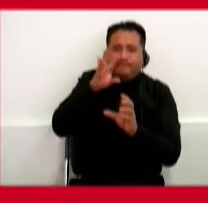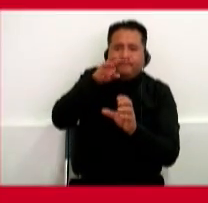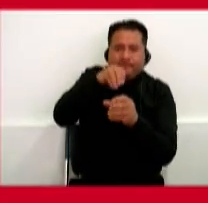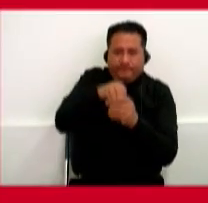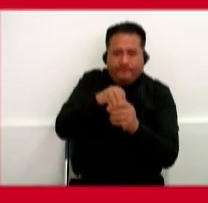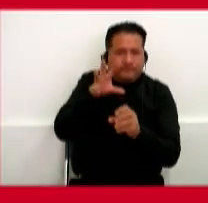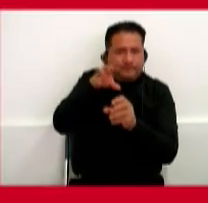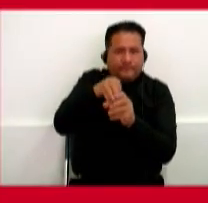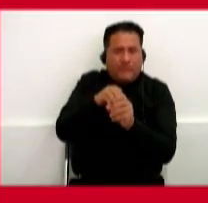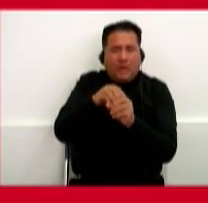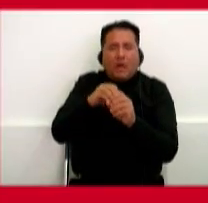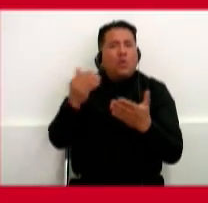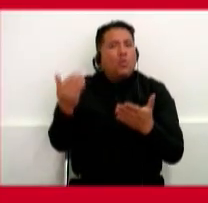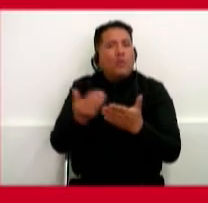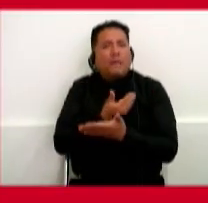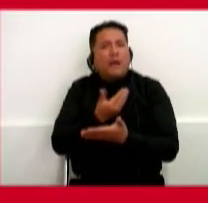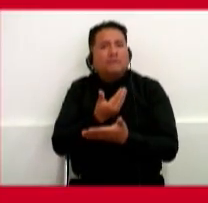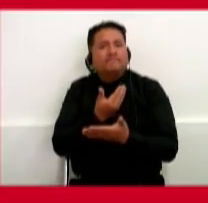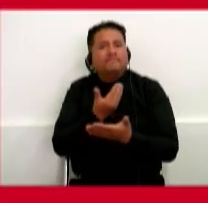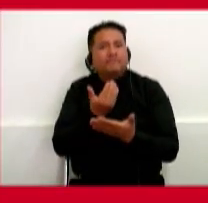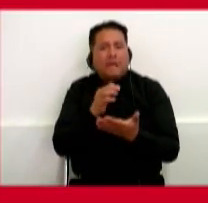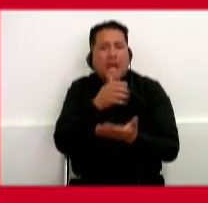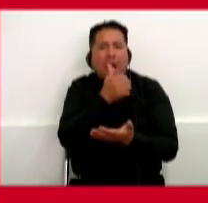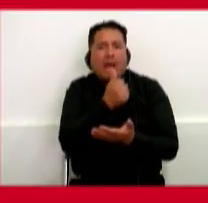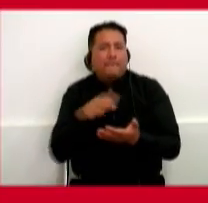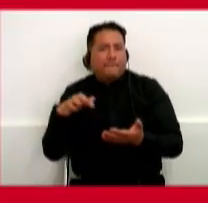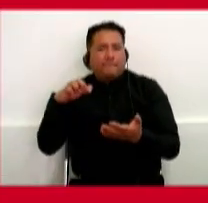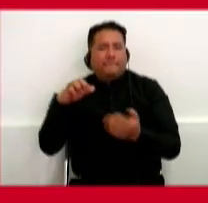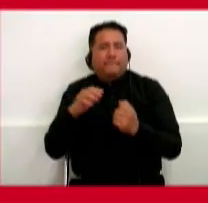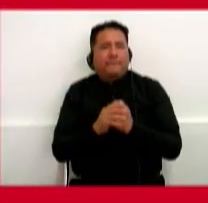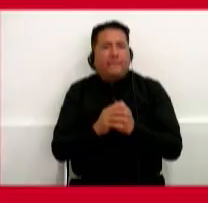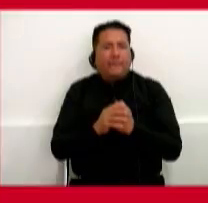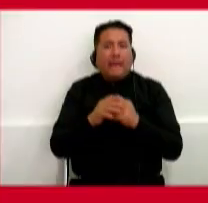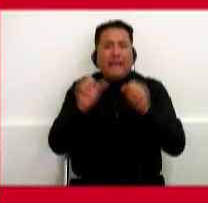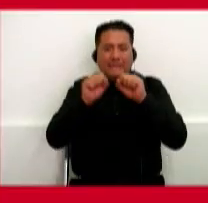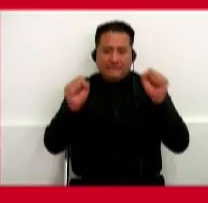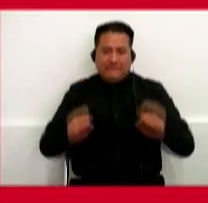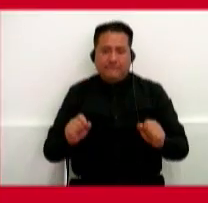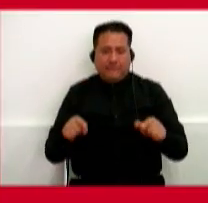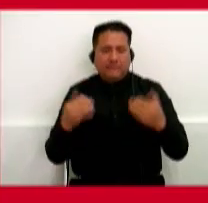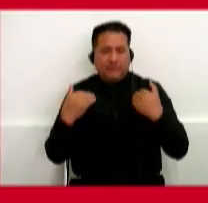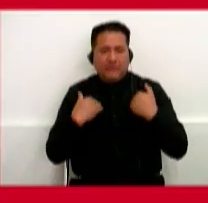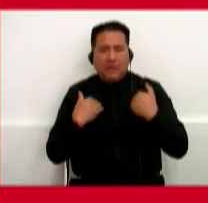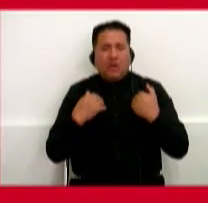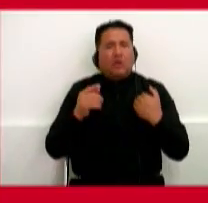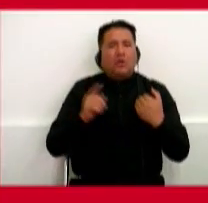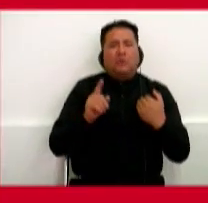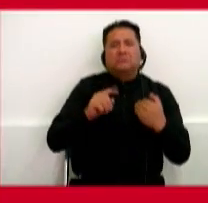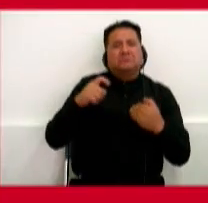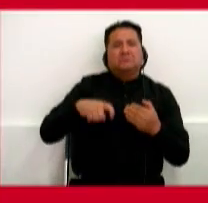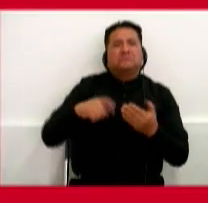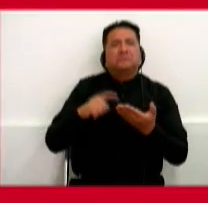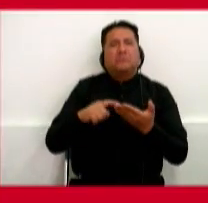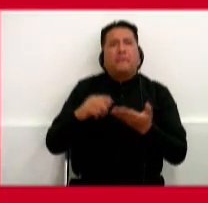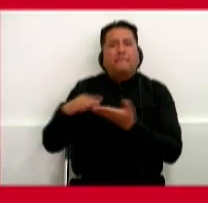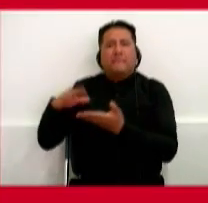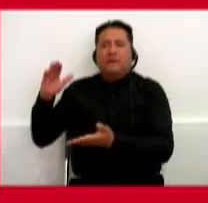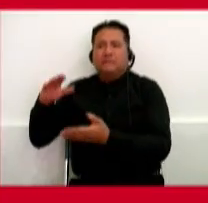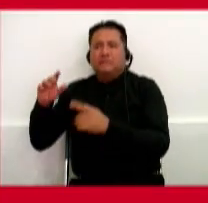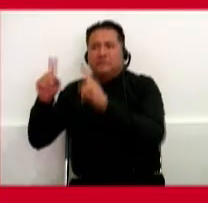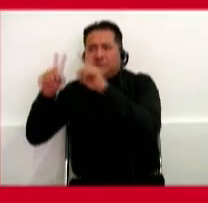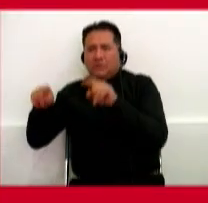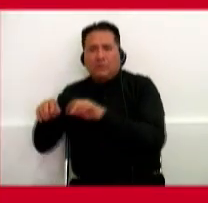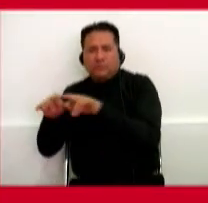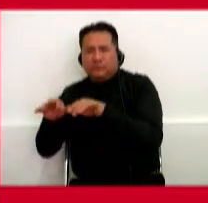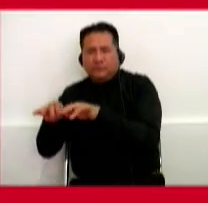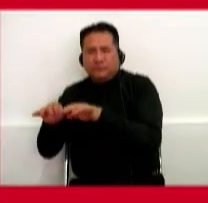requerir. Porque ya tenemos implementado el sistema, no necesitamos más hardware de lo que ya se implementó para poder tener